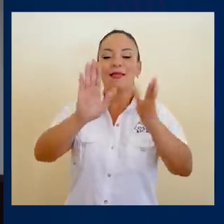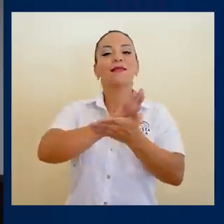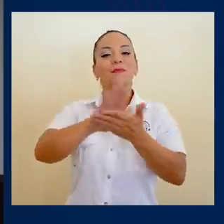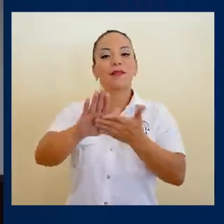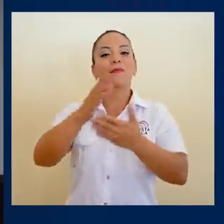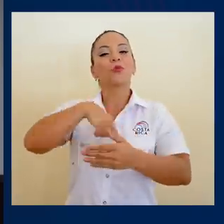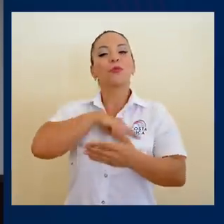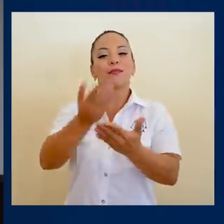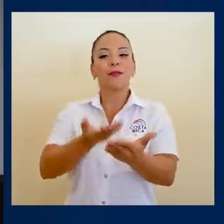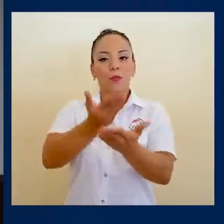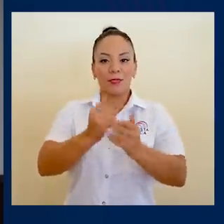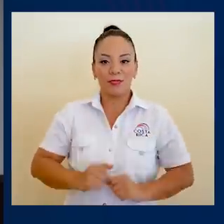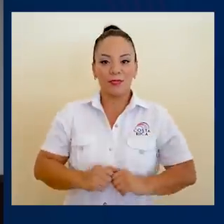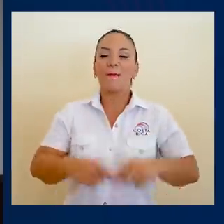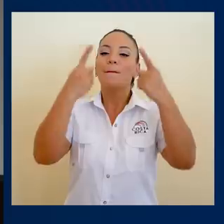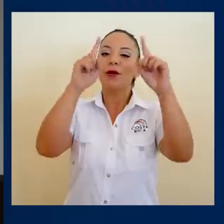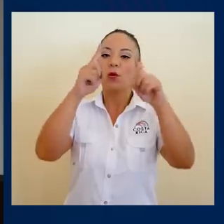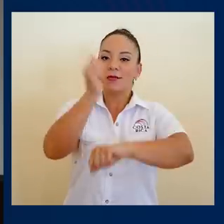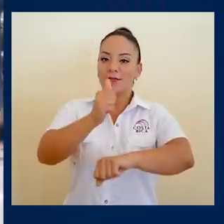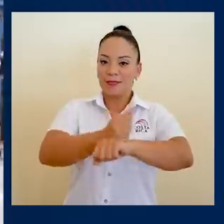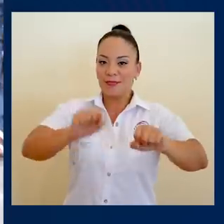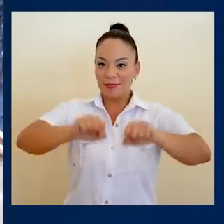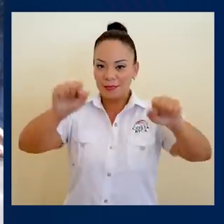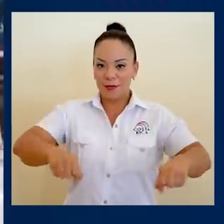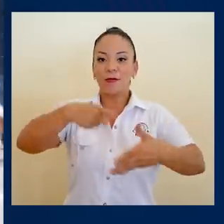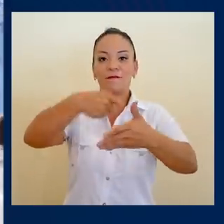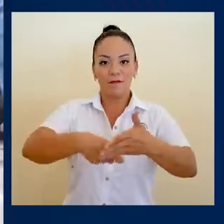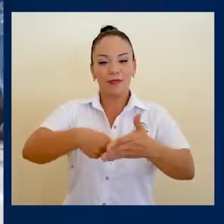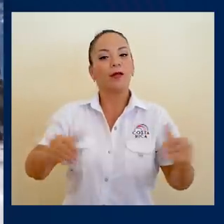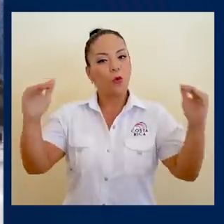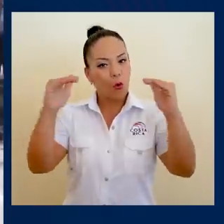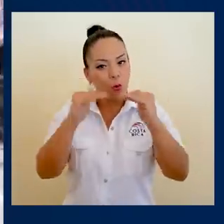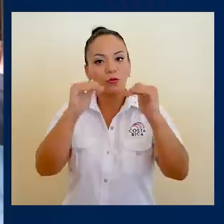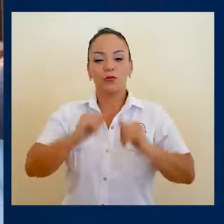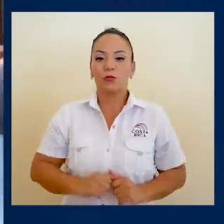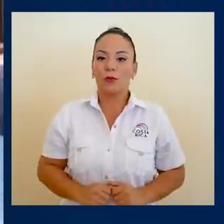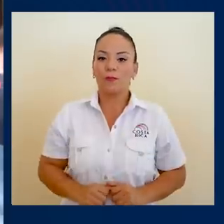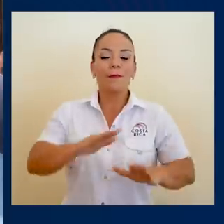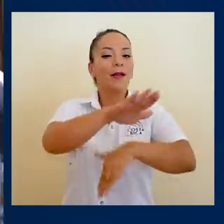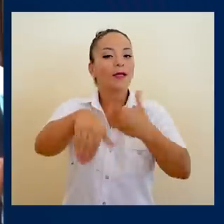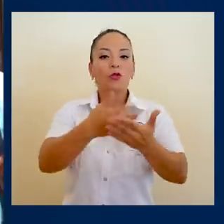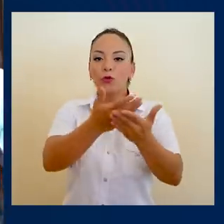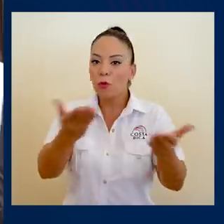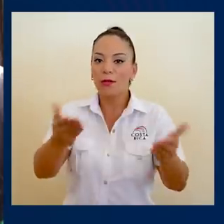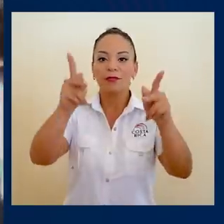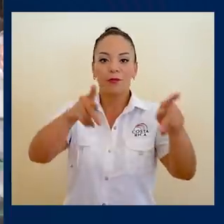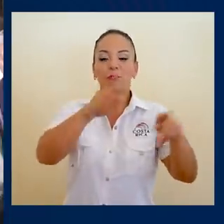proponiendo para crear un sistema fiscal más justo para todos